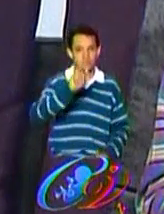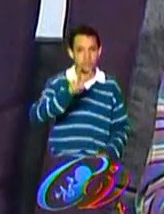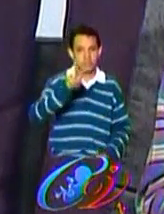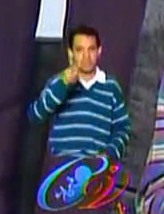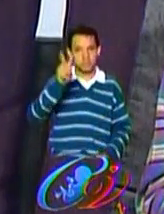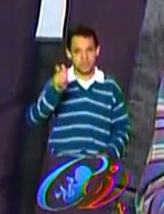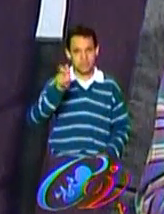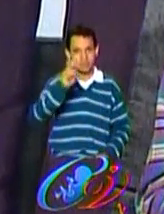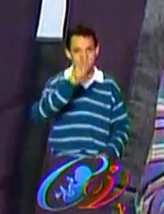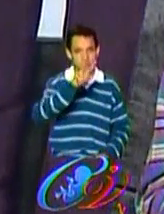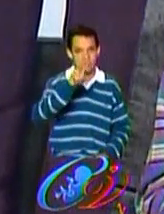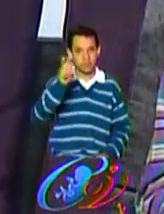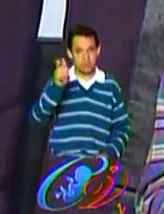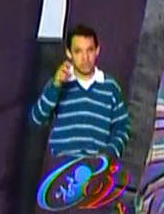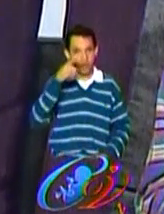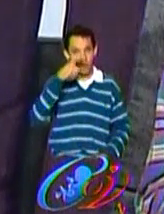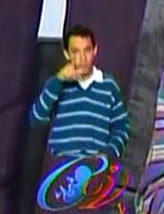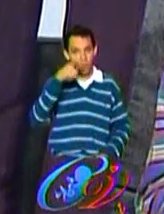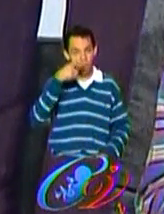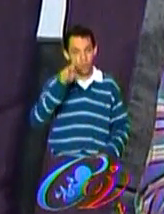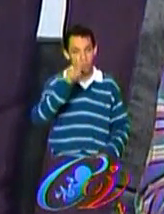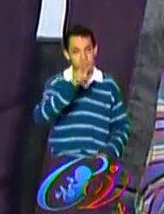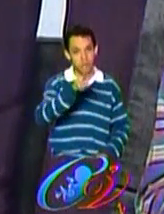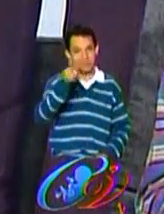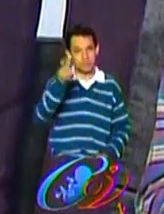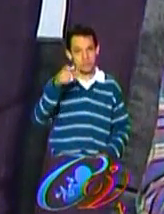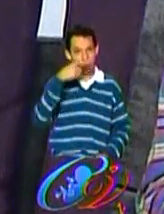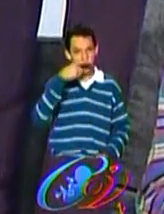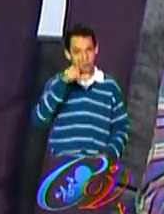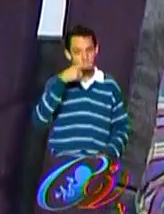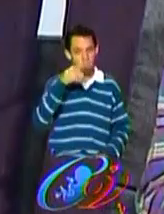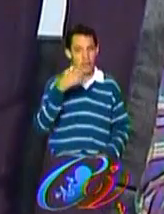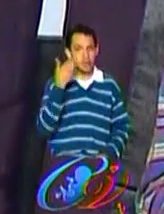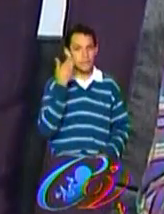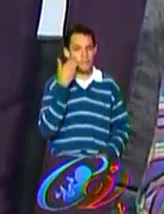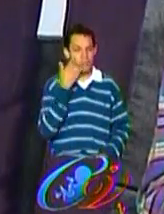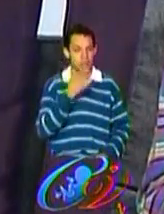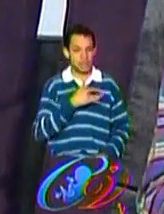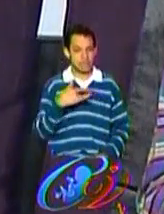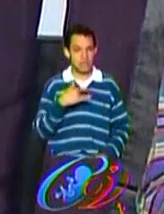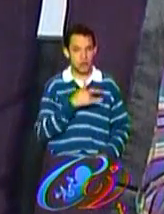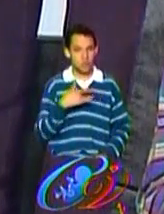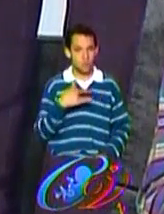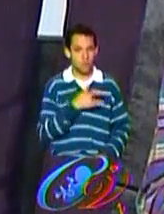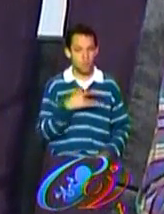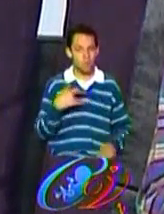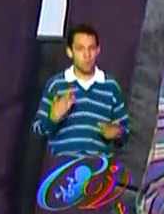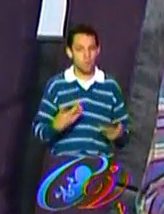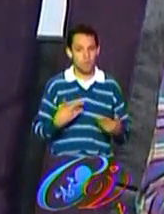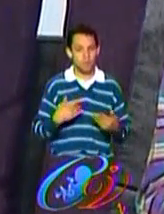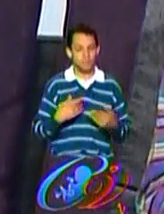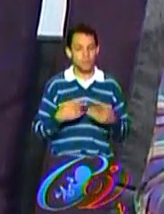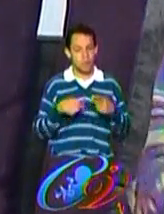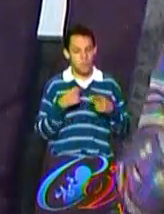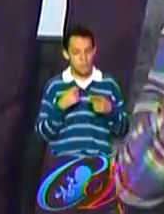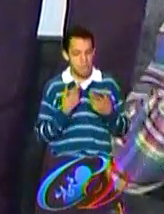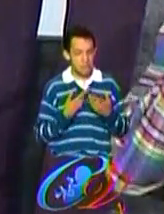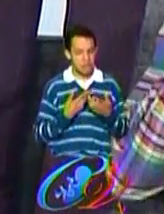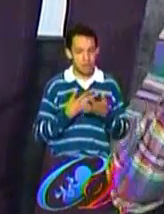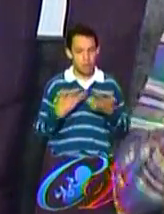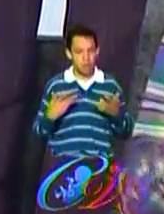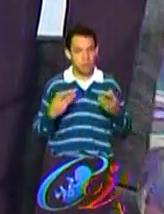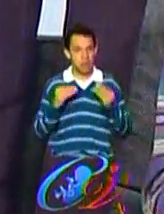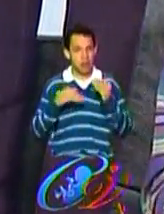julio. Es un tema de nutramedicina, nutracéuticos, nutrición, toda la